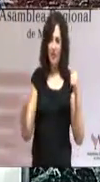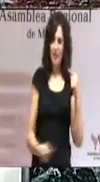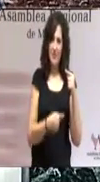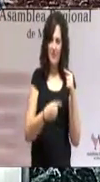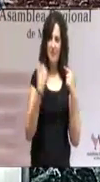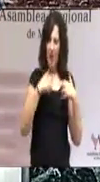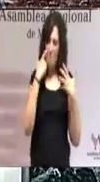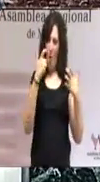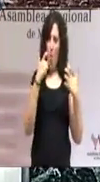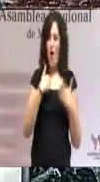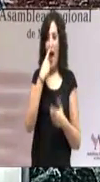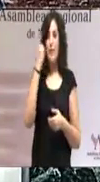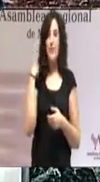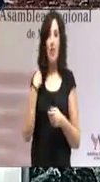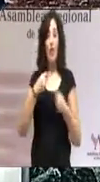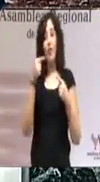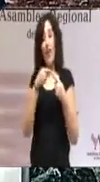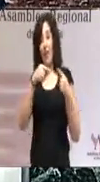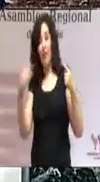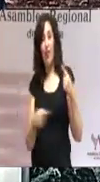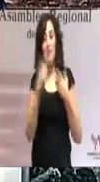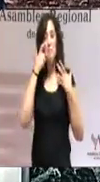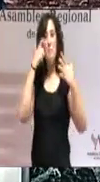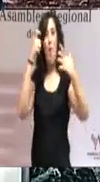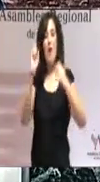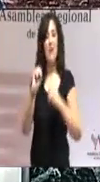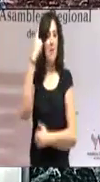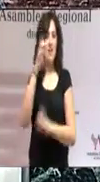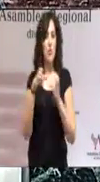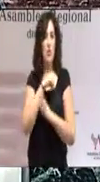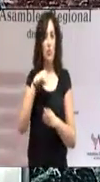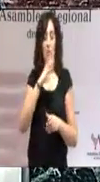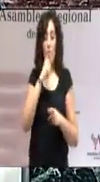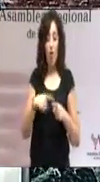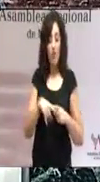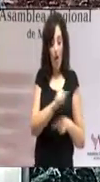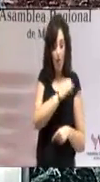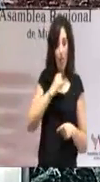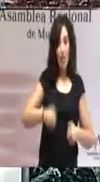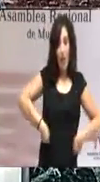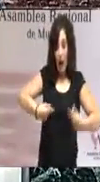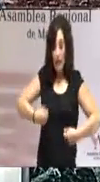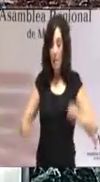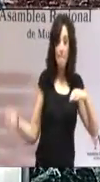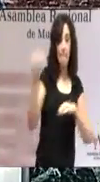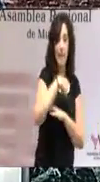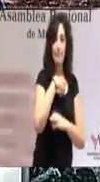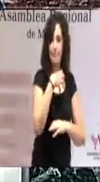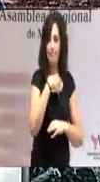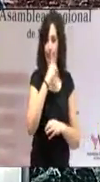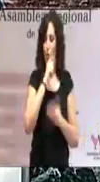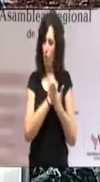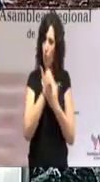pasado ya fuimos la tercera comunidad autónoma que más redujo el déficit y ese es el camino, no gastar más de lo que se tiene teniendo ingresos que realmente nos corresponden.